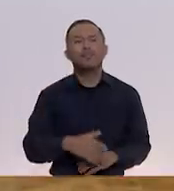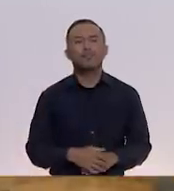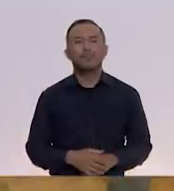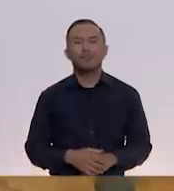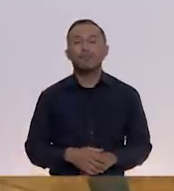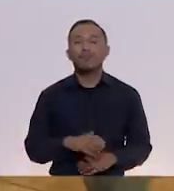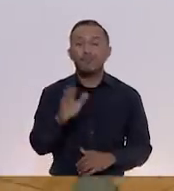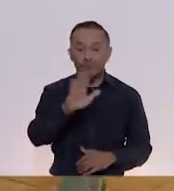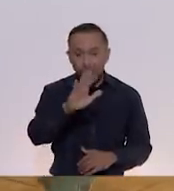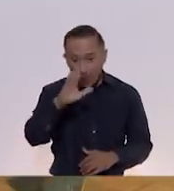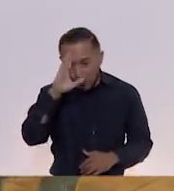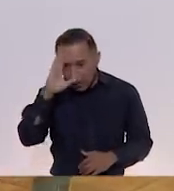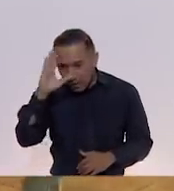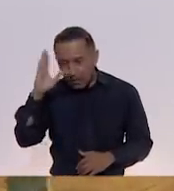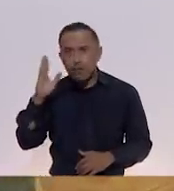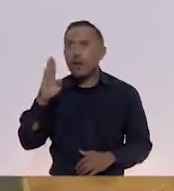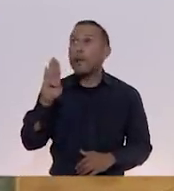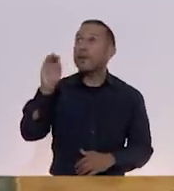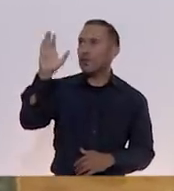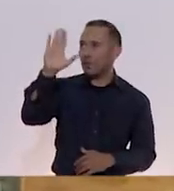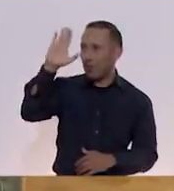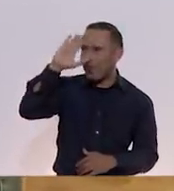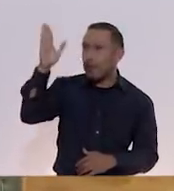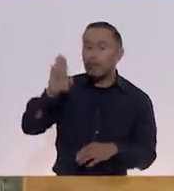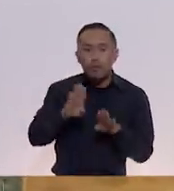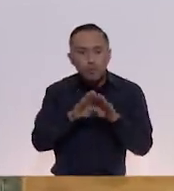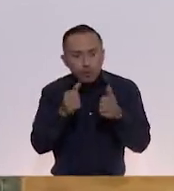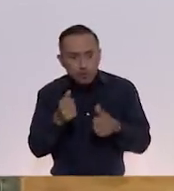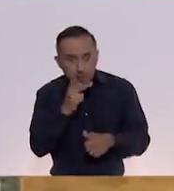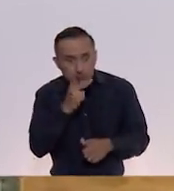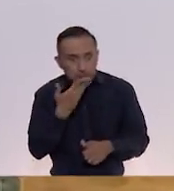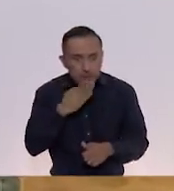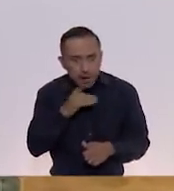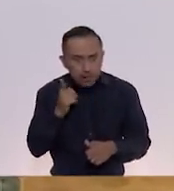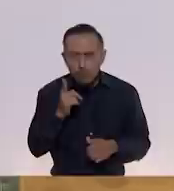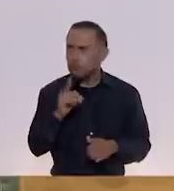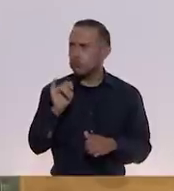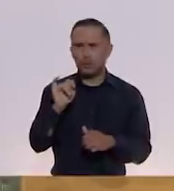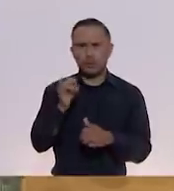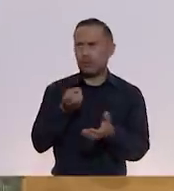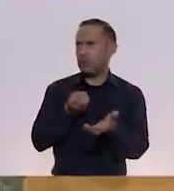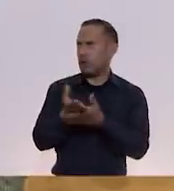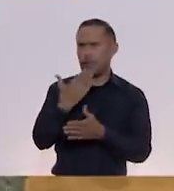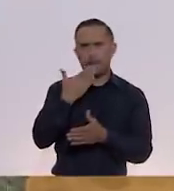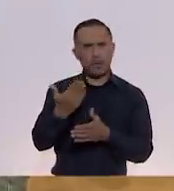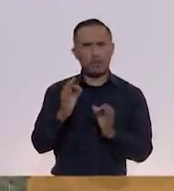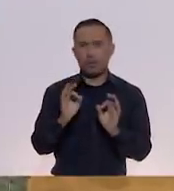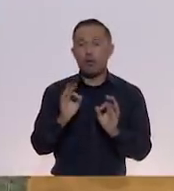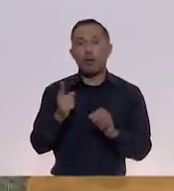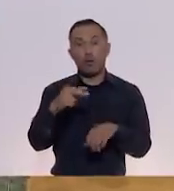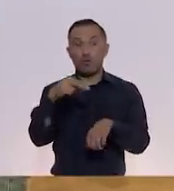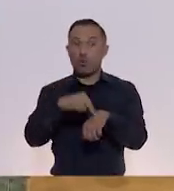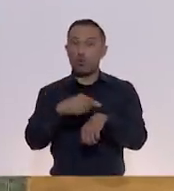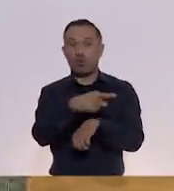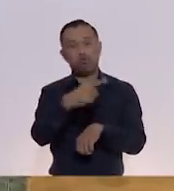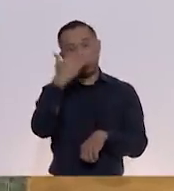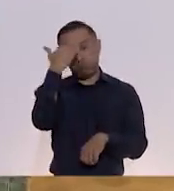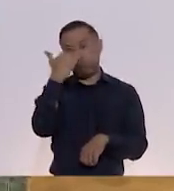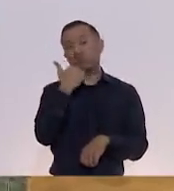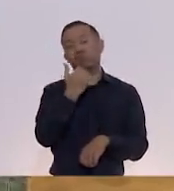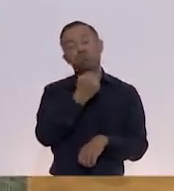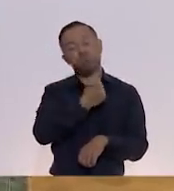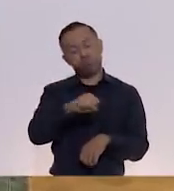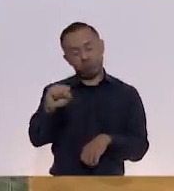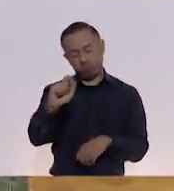Hola, hola. Hola, Beto. ¿Cómo están? Hola, muy bien. ¿Cómo está mi papá? Bien, salió muy bien de la operación. Uh-huh. Es que la doctora es muy buena y